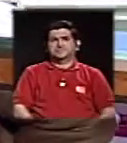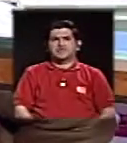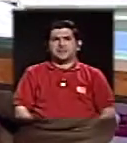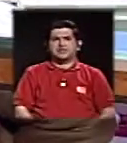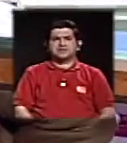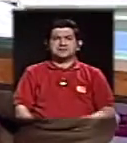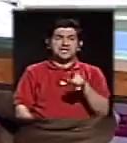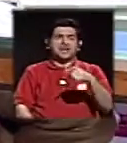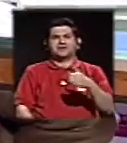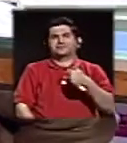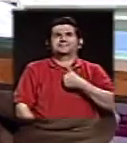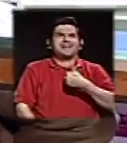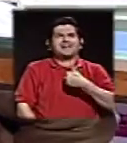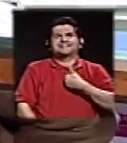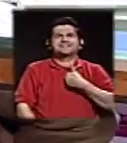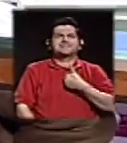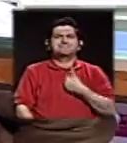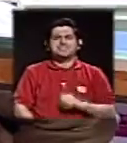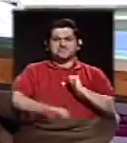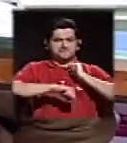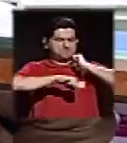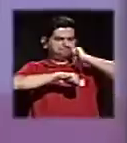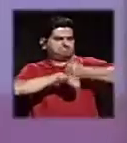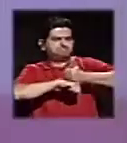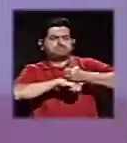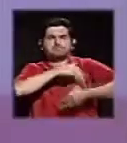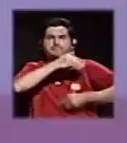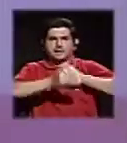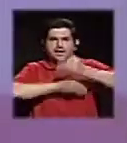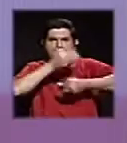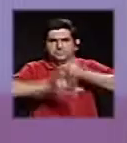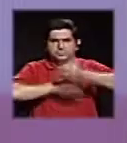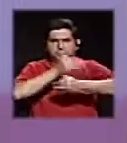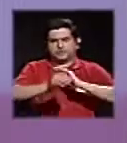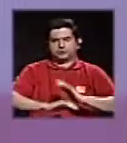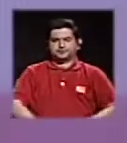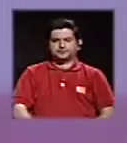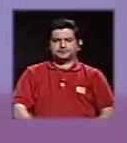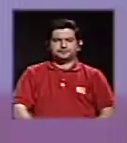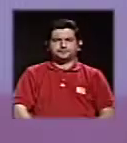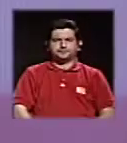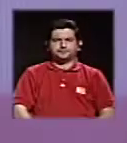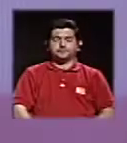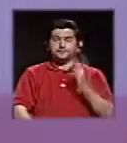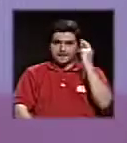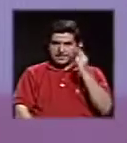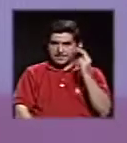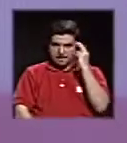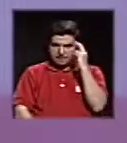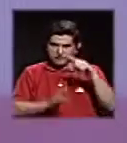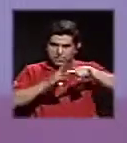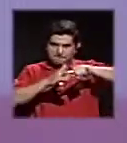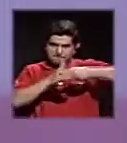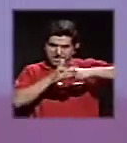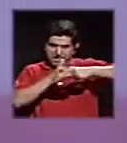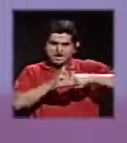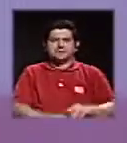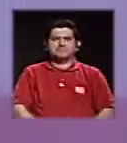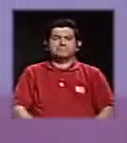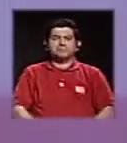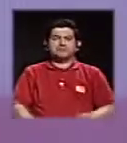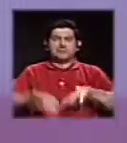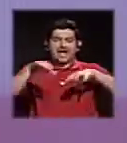auto definidamente procedan de esa manera entonces por eso es que estas es un mecanismo de acción